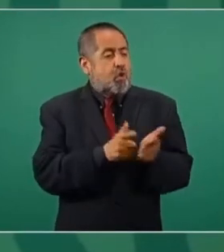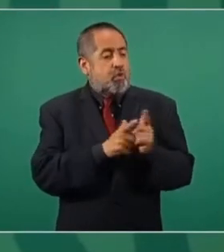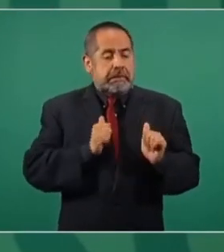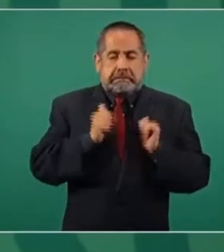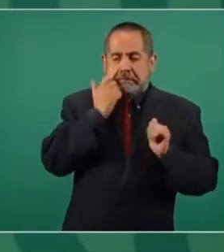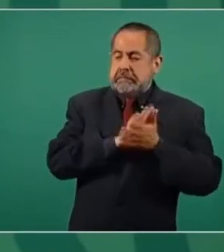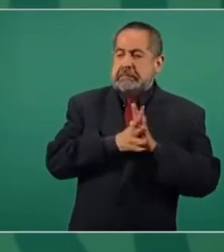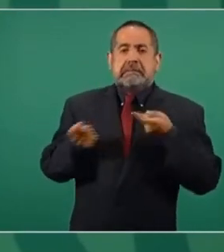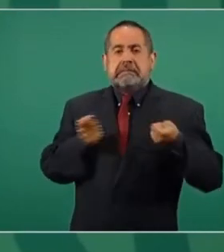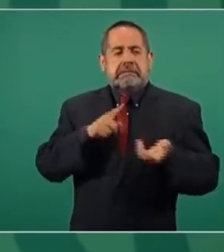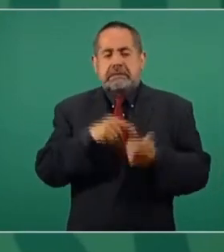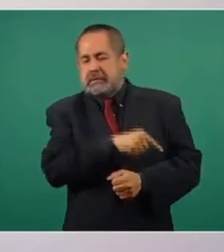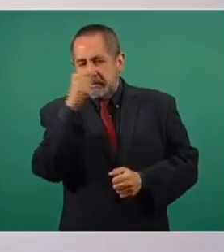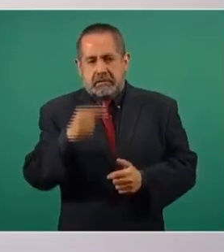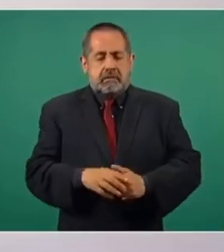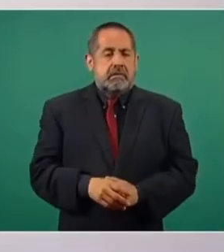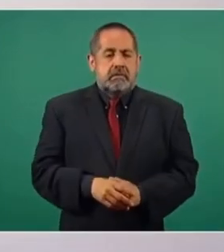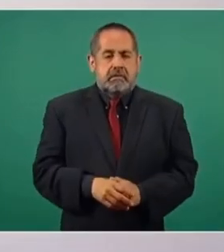intereses creados.